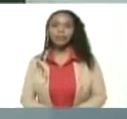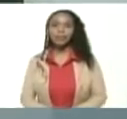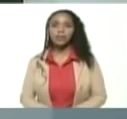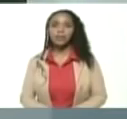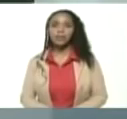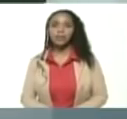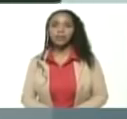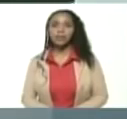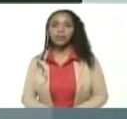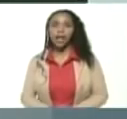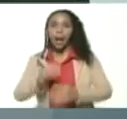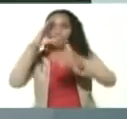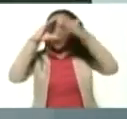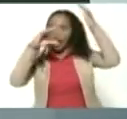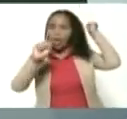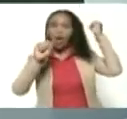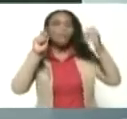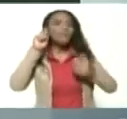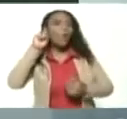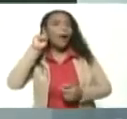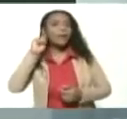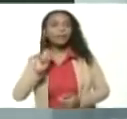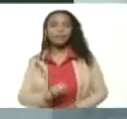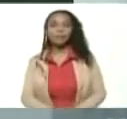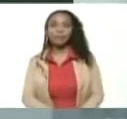la embajadora Isabela.